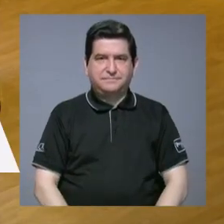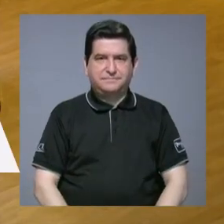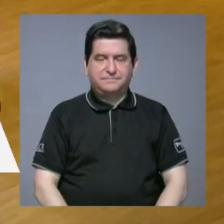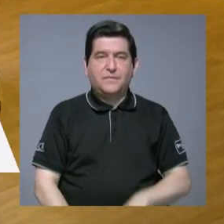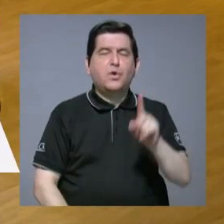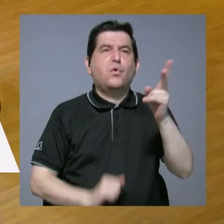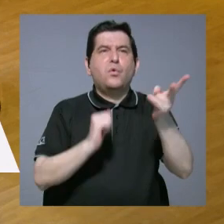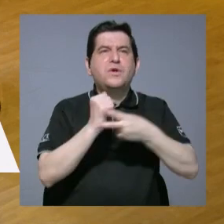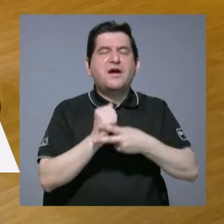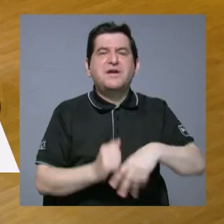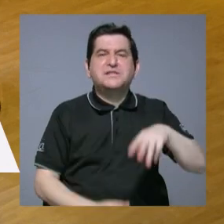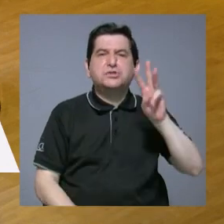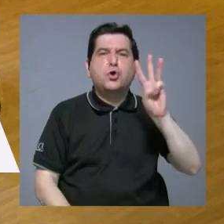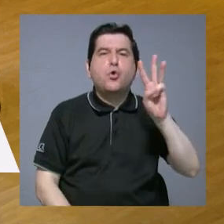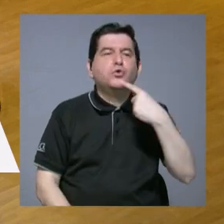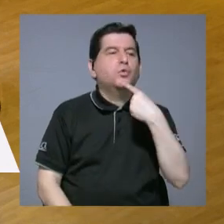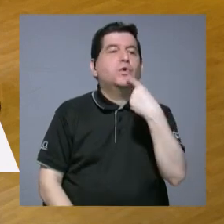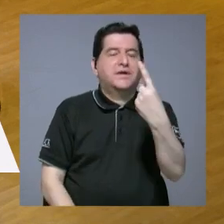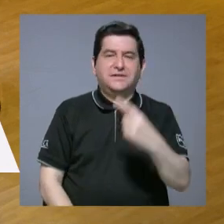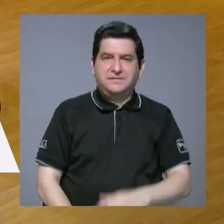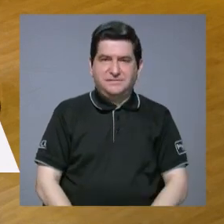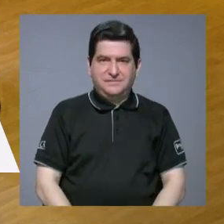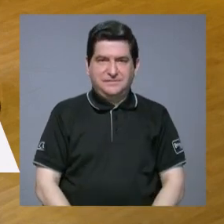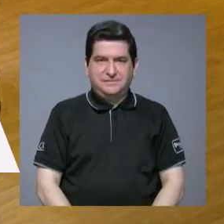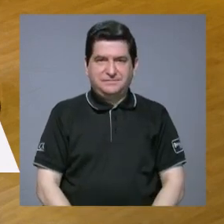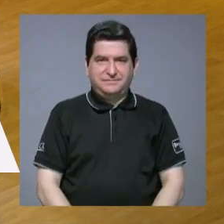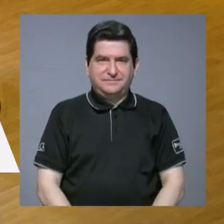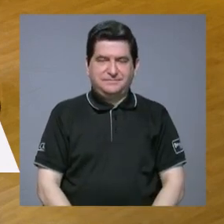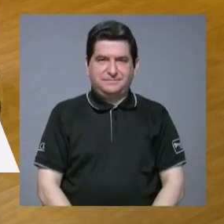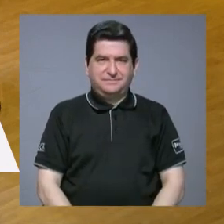Alguna vez Woodward dijo que